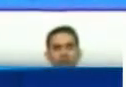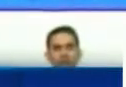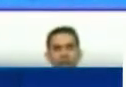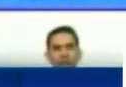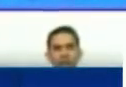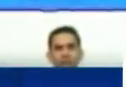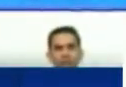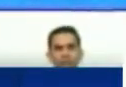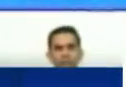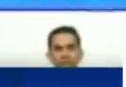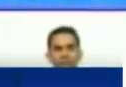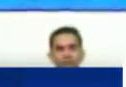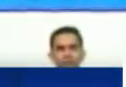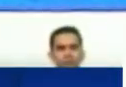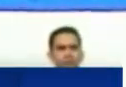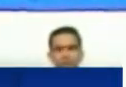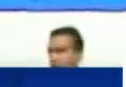fuerzas